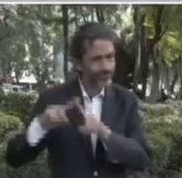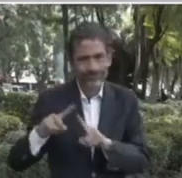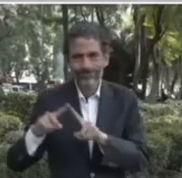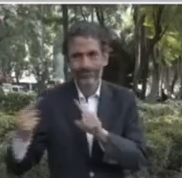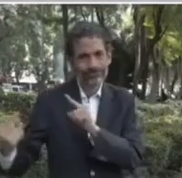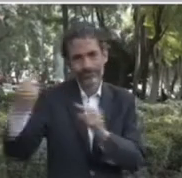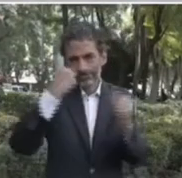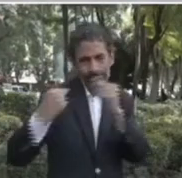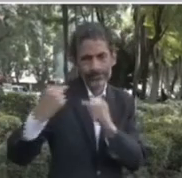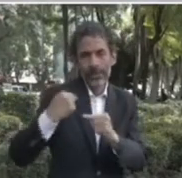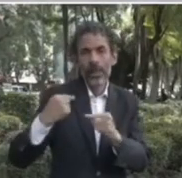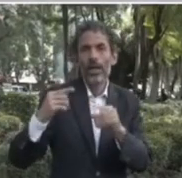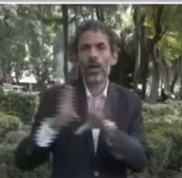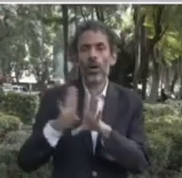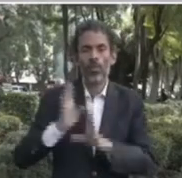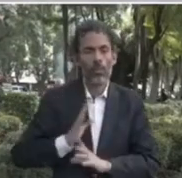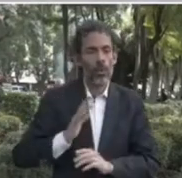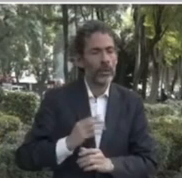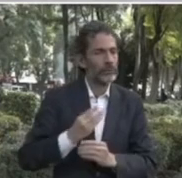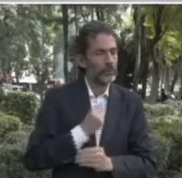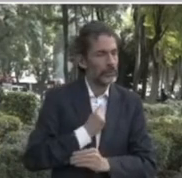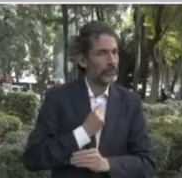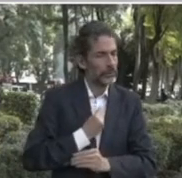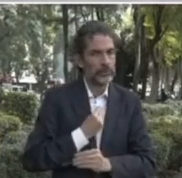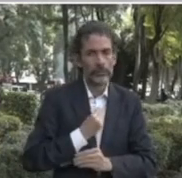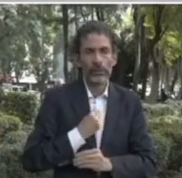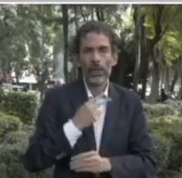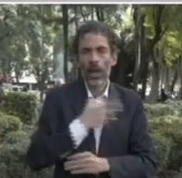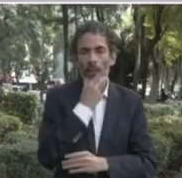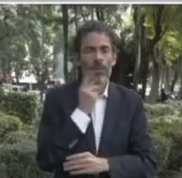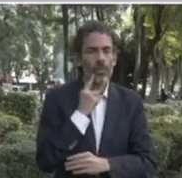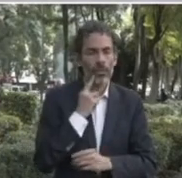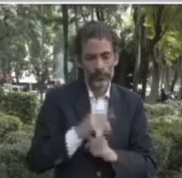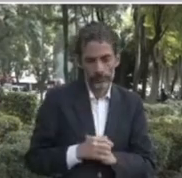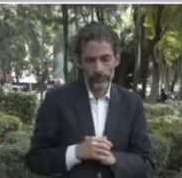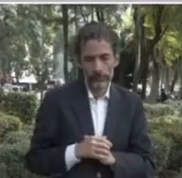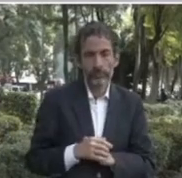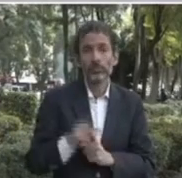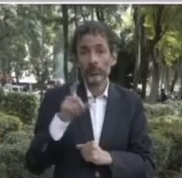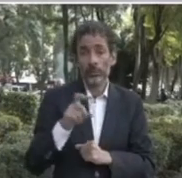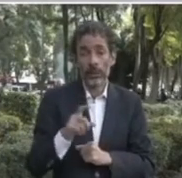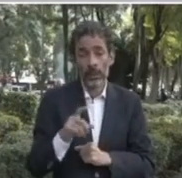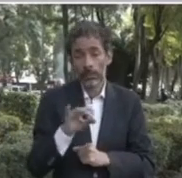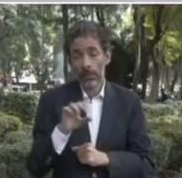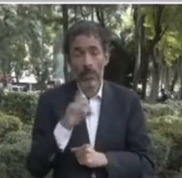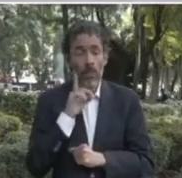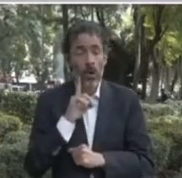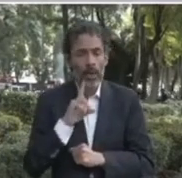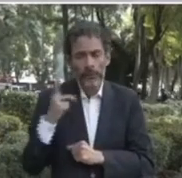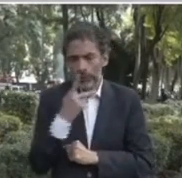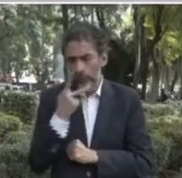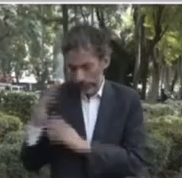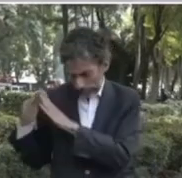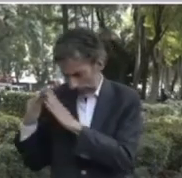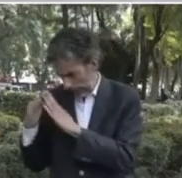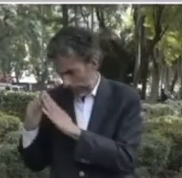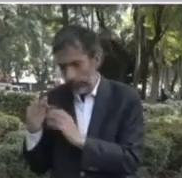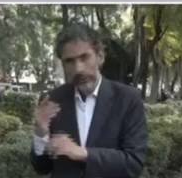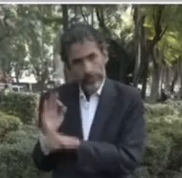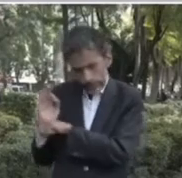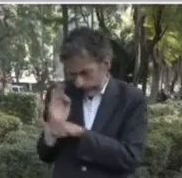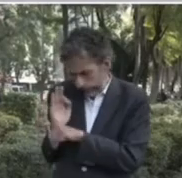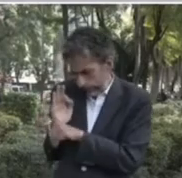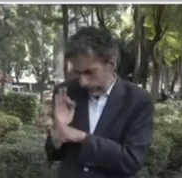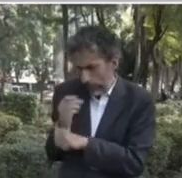que resistimos dignamente los y las mexicanas, especialmente las mujeres que cuidaron sus casas y a sus hijos y a